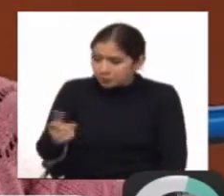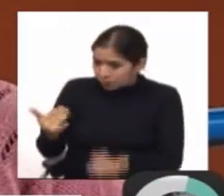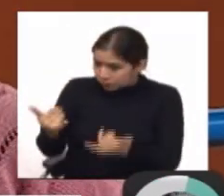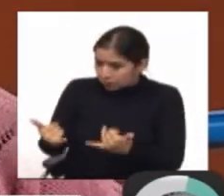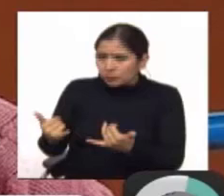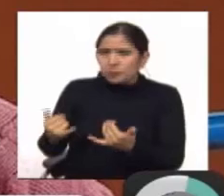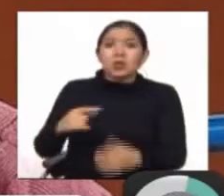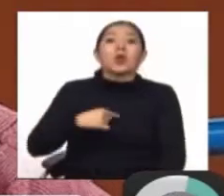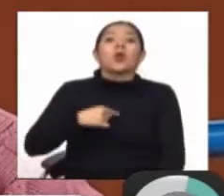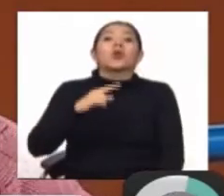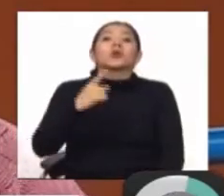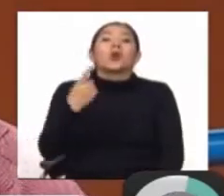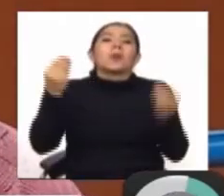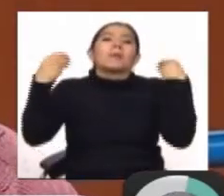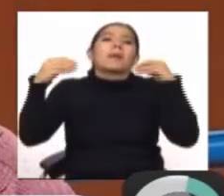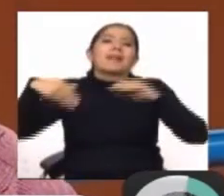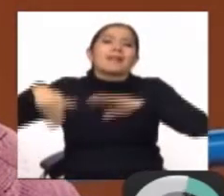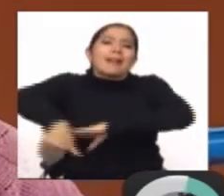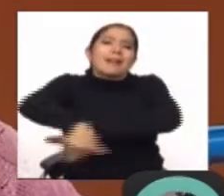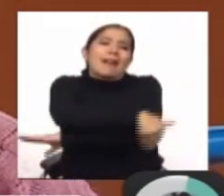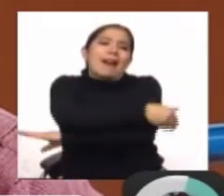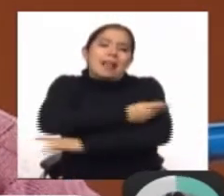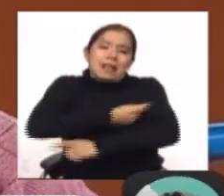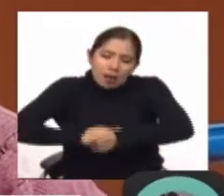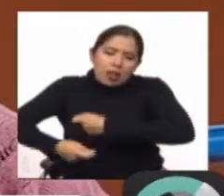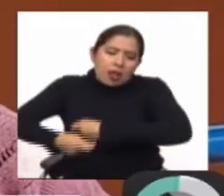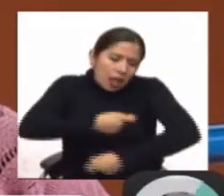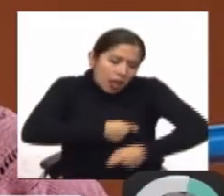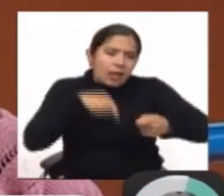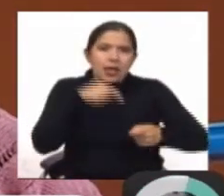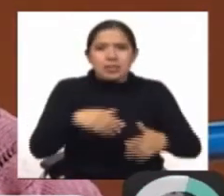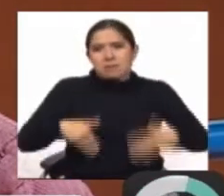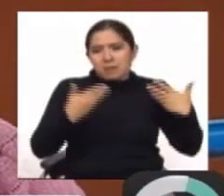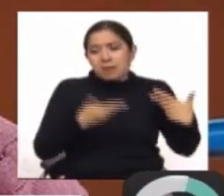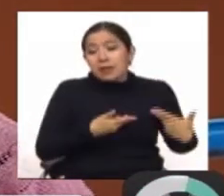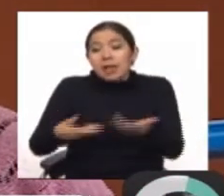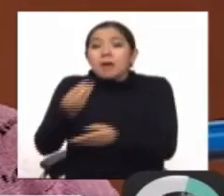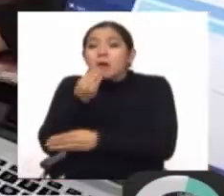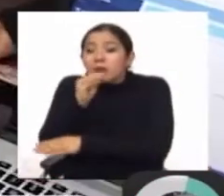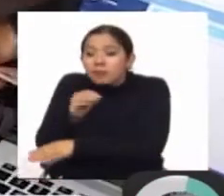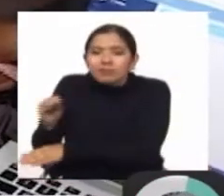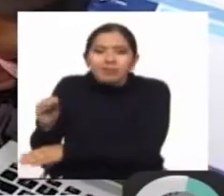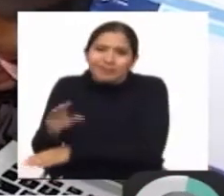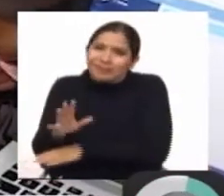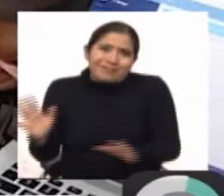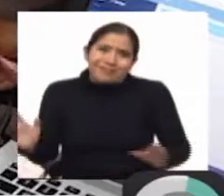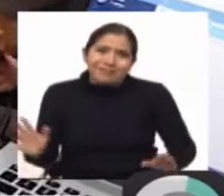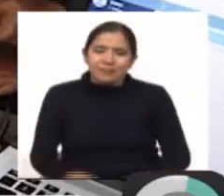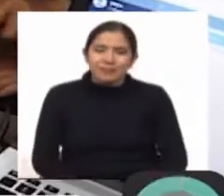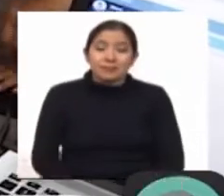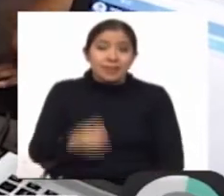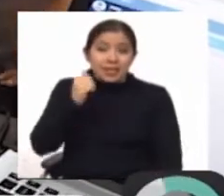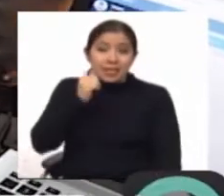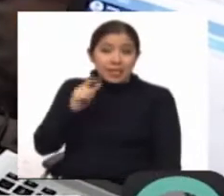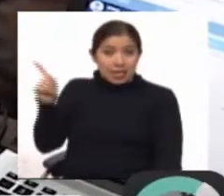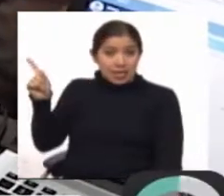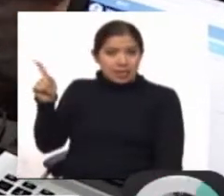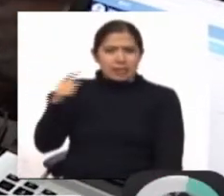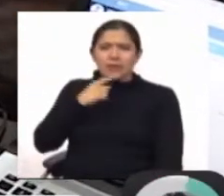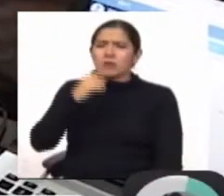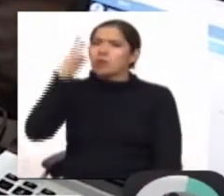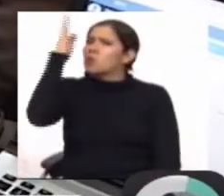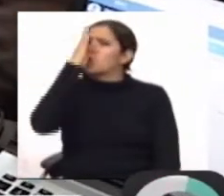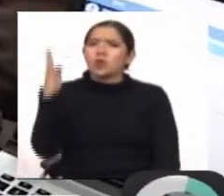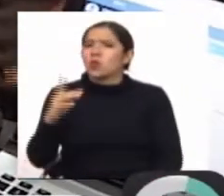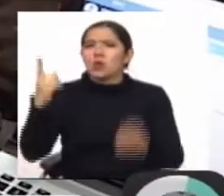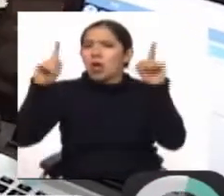Sí, yo solamente me vendo en la calle y vivo de eso y también llevo el pan del día para mis hijos de ahí. La señora Lidia señala que nunca pudo acceder a